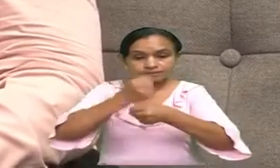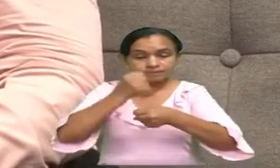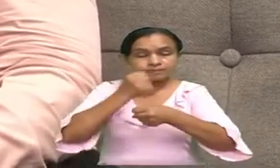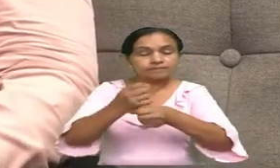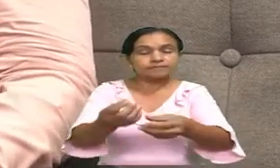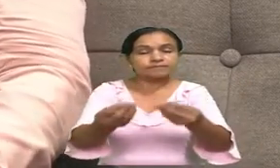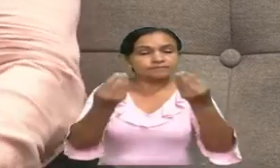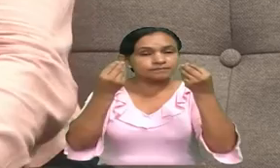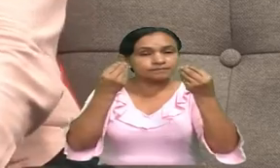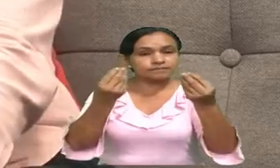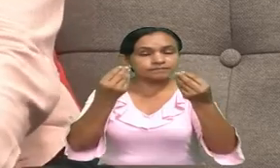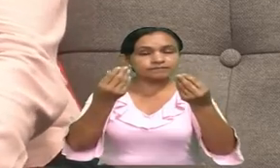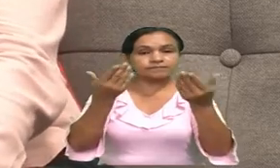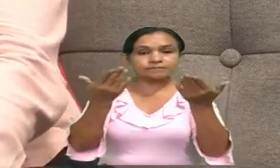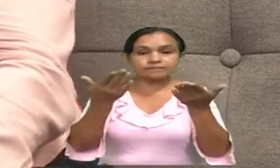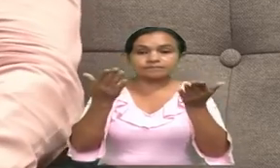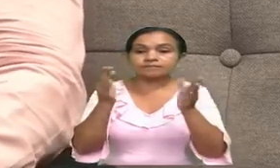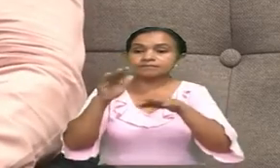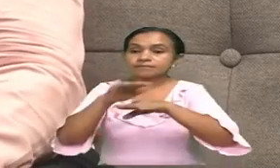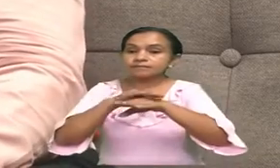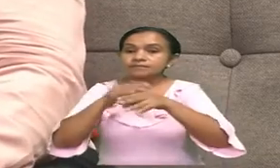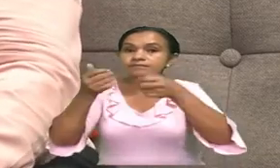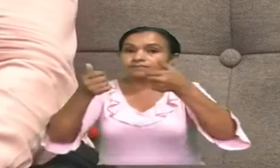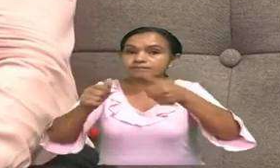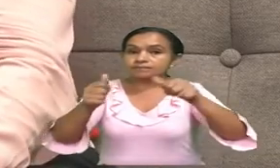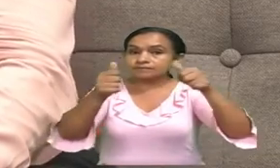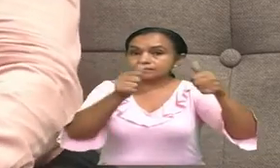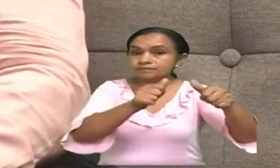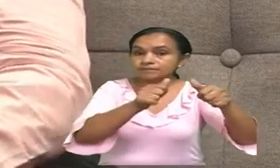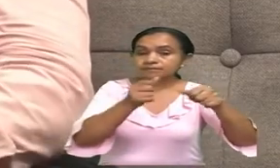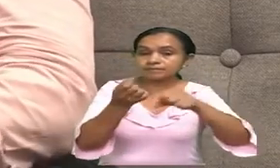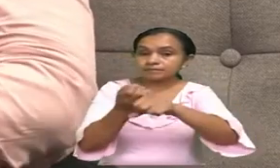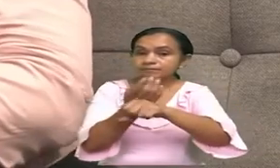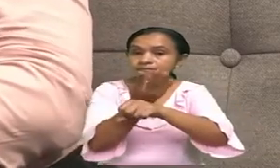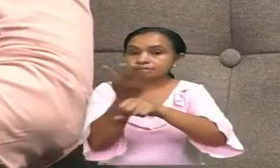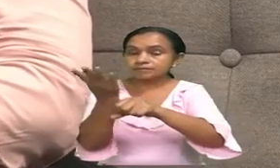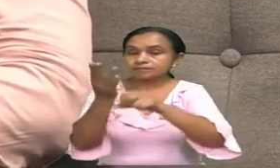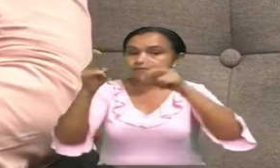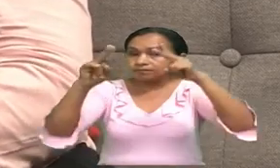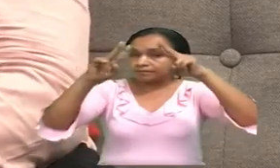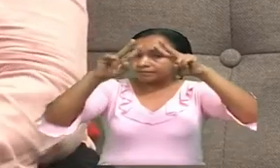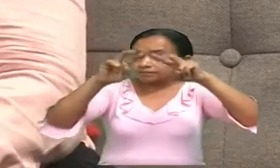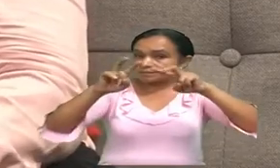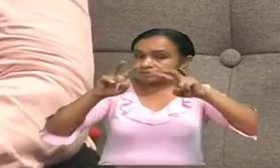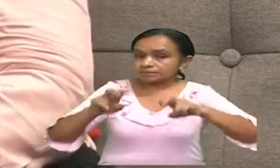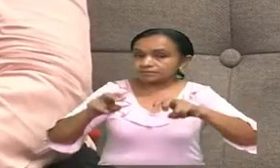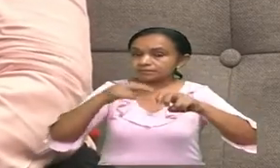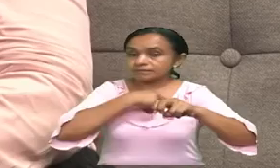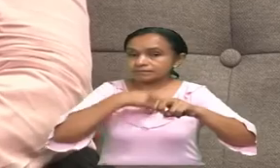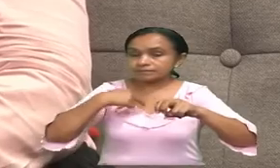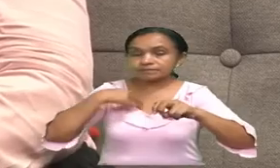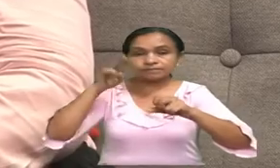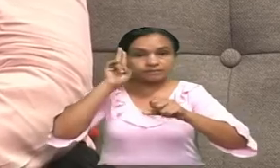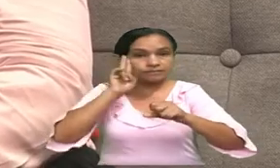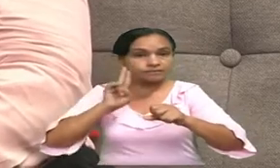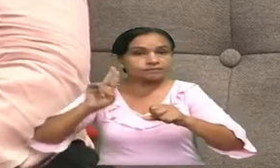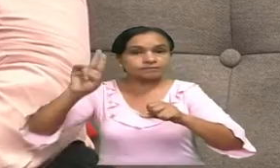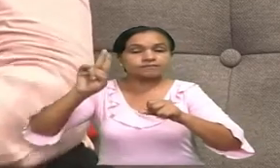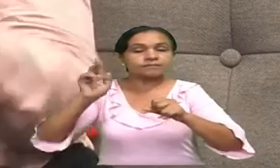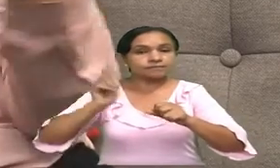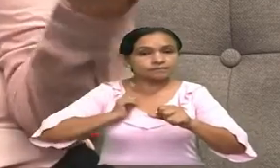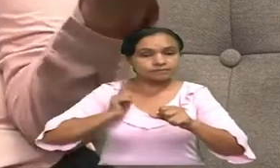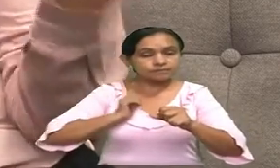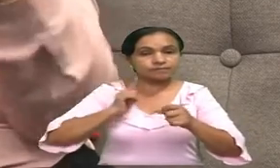mucho por la acreditación, que ya tenemos pues el Consejo Nacional de Evaluación y Acreditación, que nos va a acreditar a las universidades, sí,